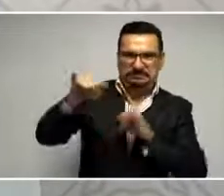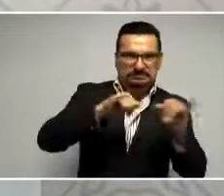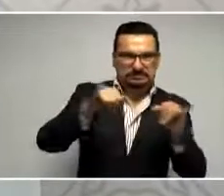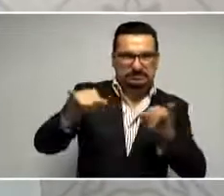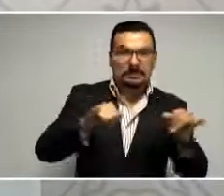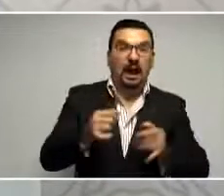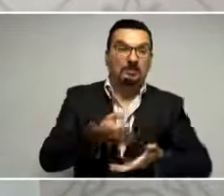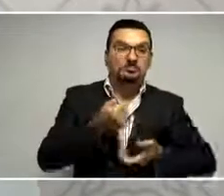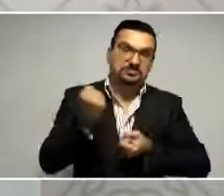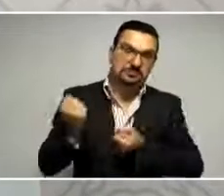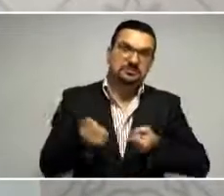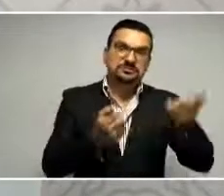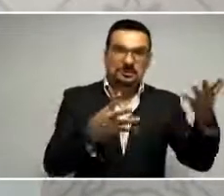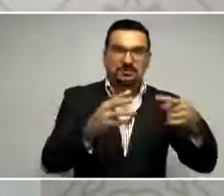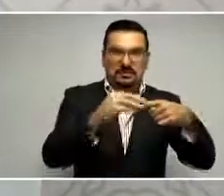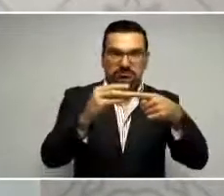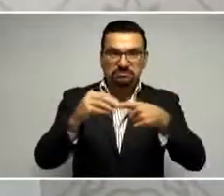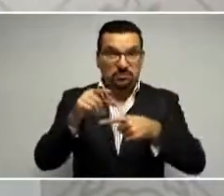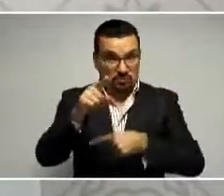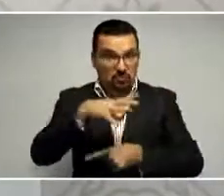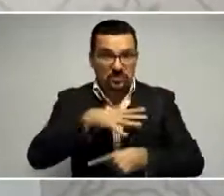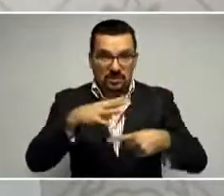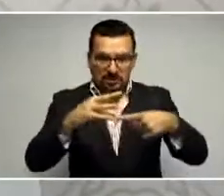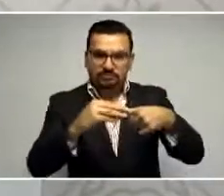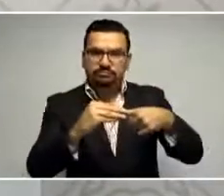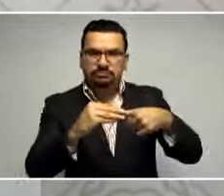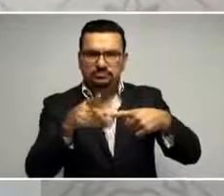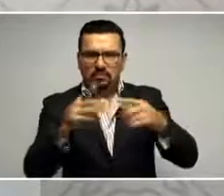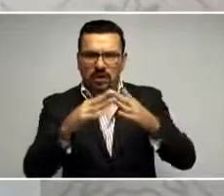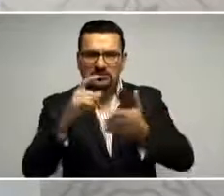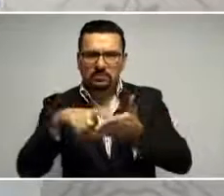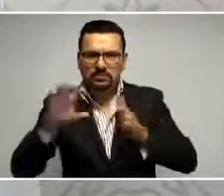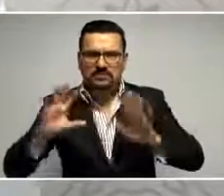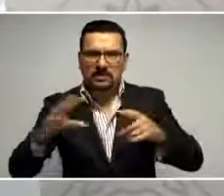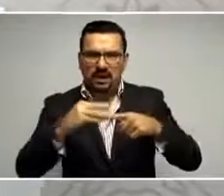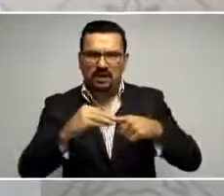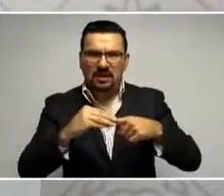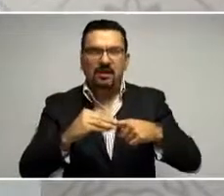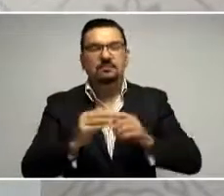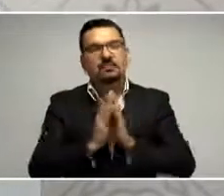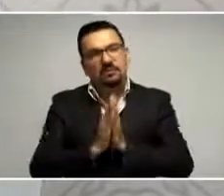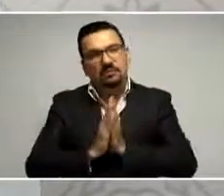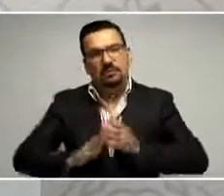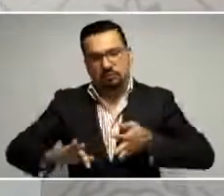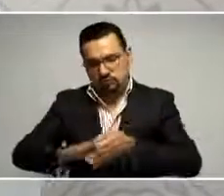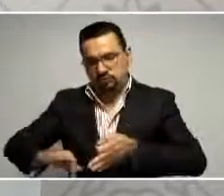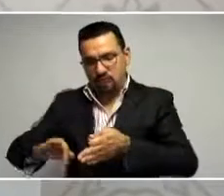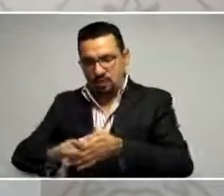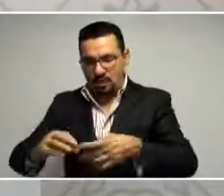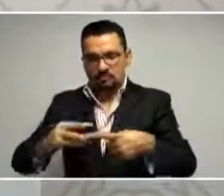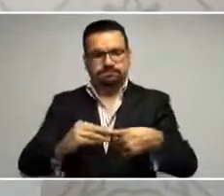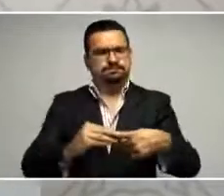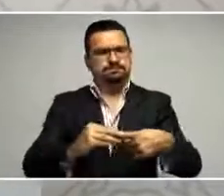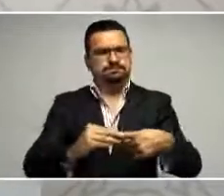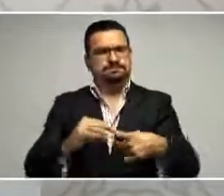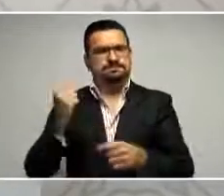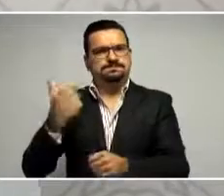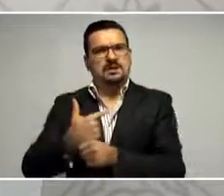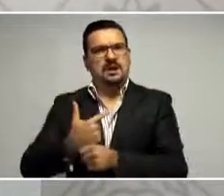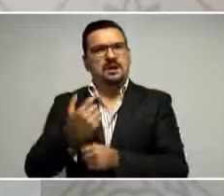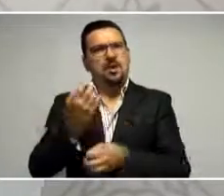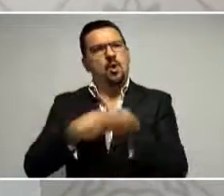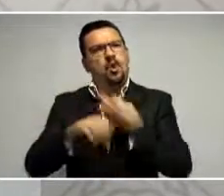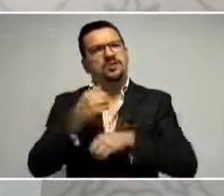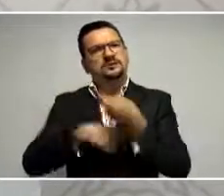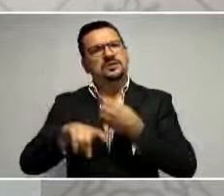que lo debes tener, de ser posible en tu casa, que te midas la oxigenación y tener de preferencia